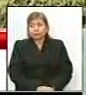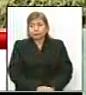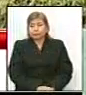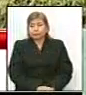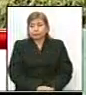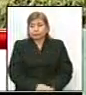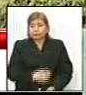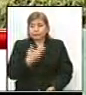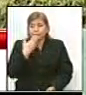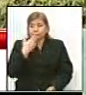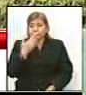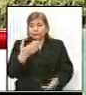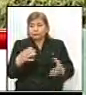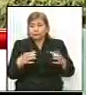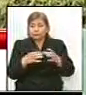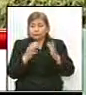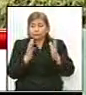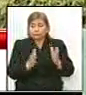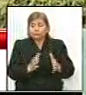señor congresista,